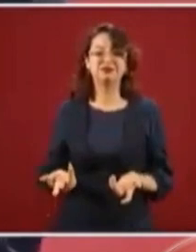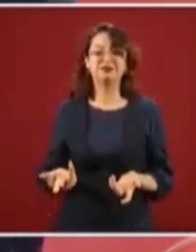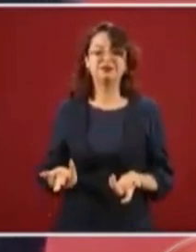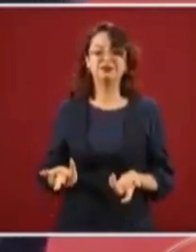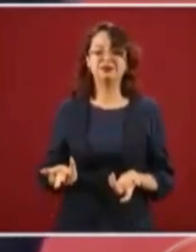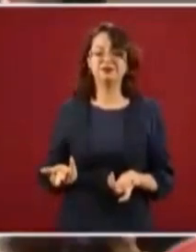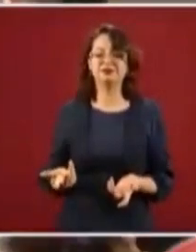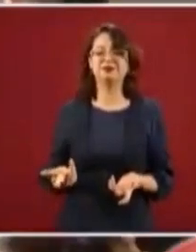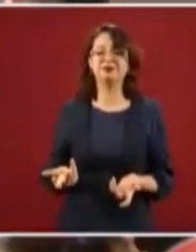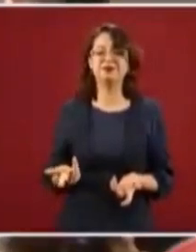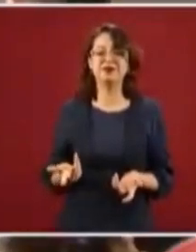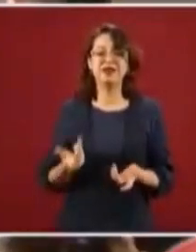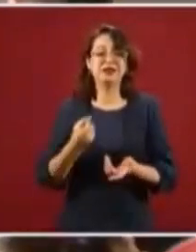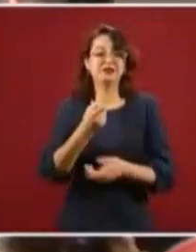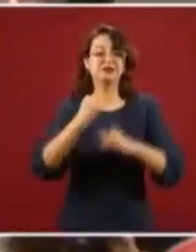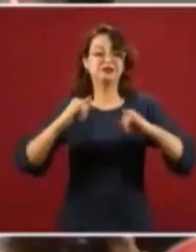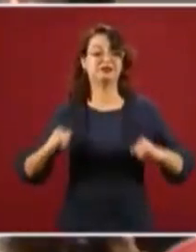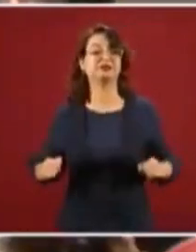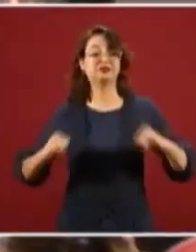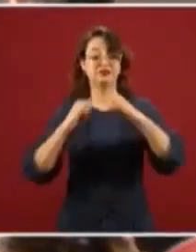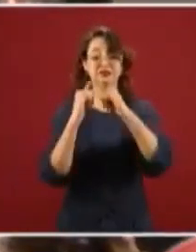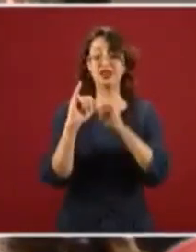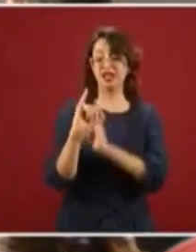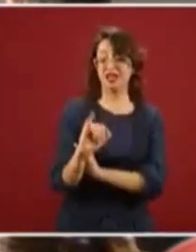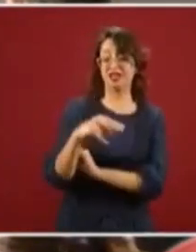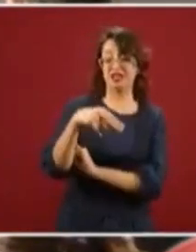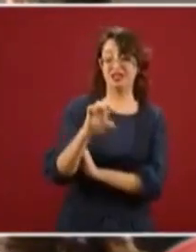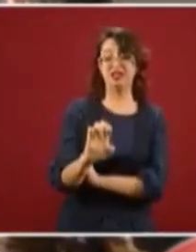pues se hizo de la vista gorda